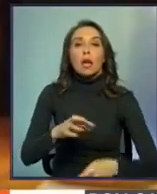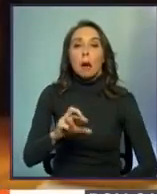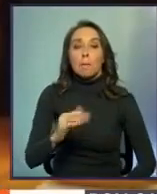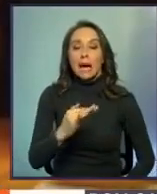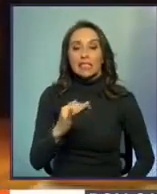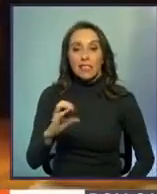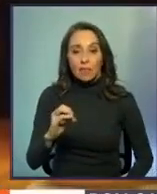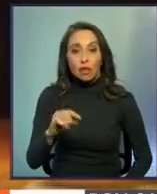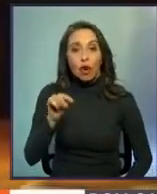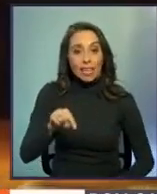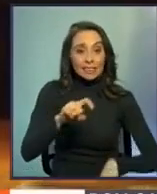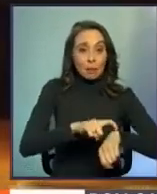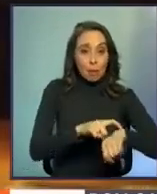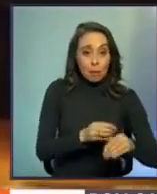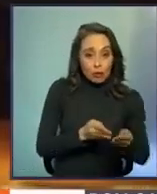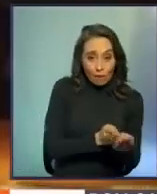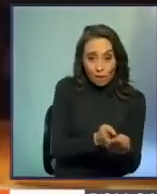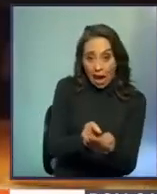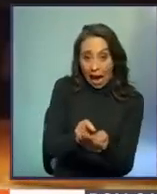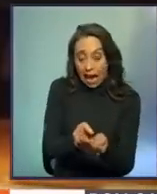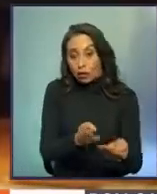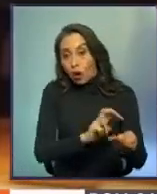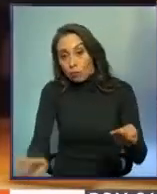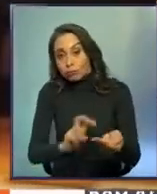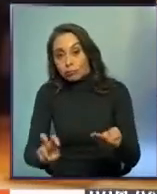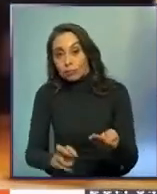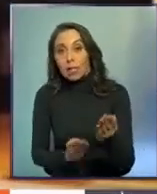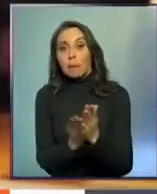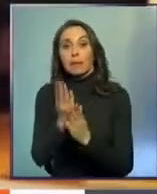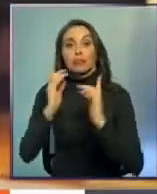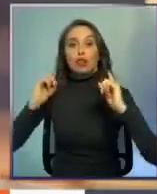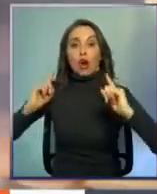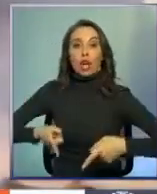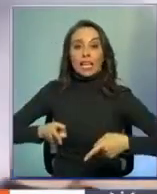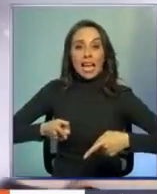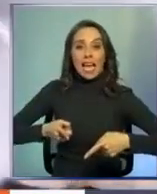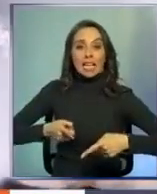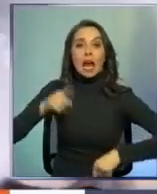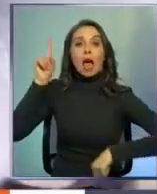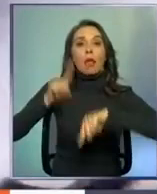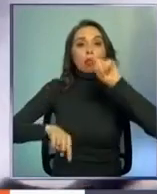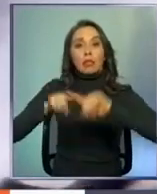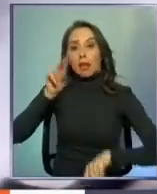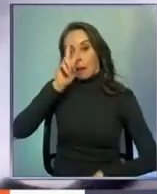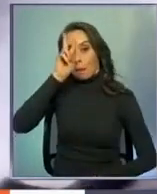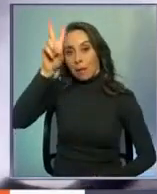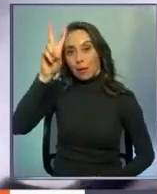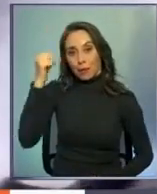partir de ese momento se iniciaba la guerra en territorio peruano.